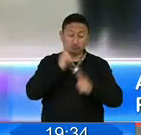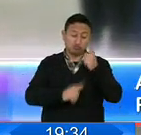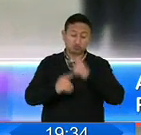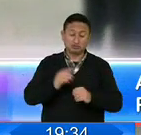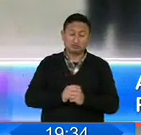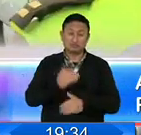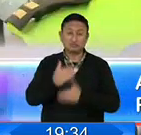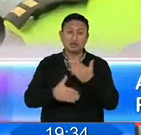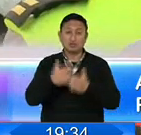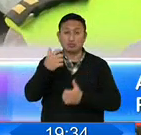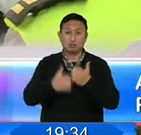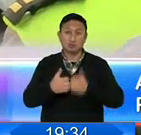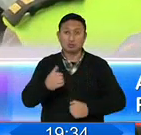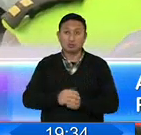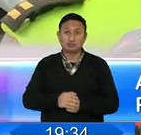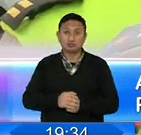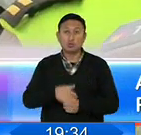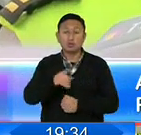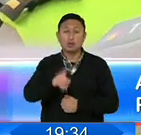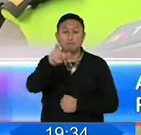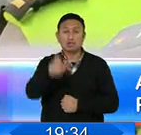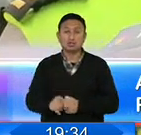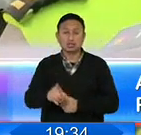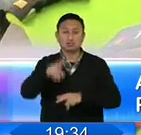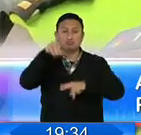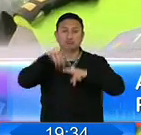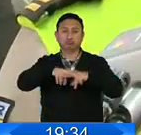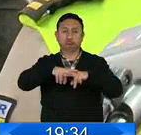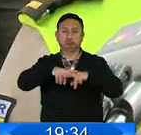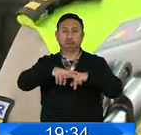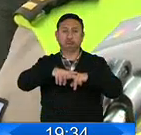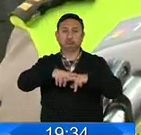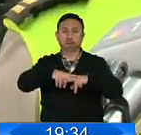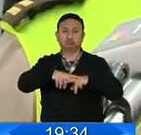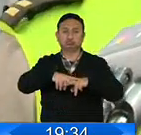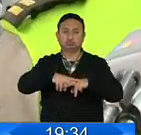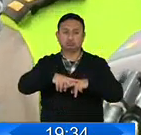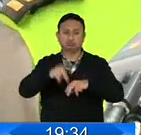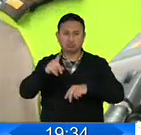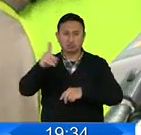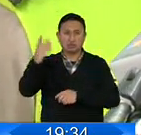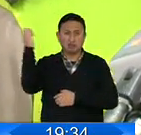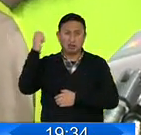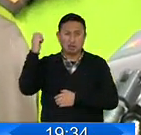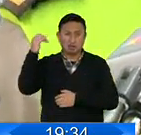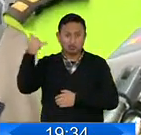llegó. Y encuentro a un ciudadano tendido en la calle. Se